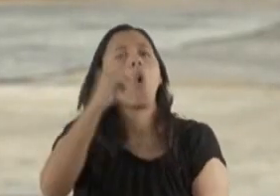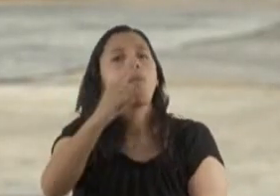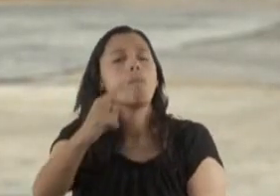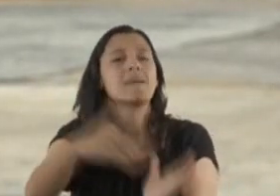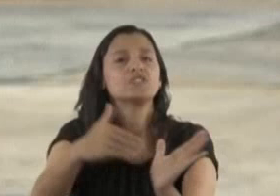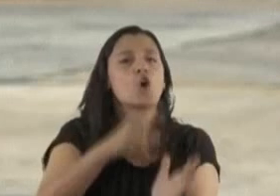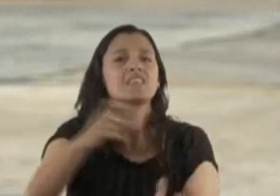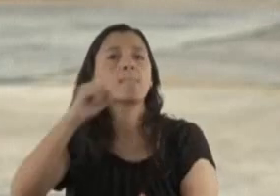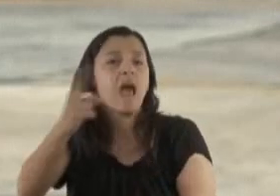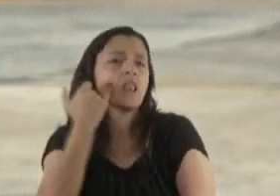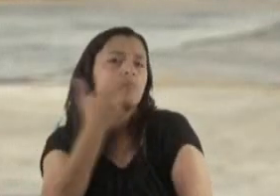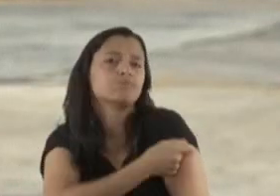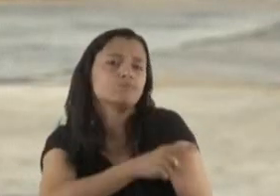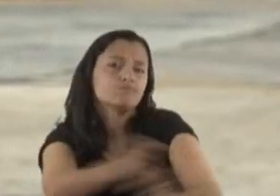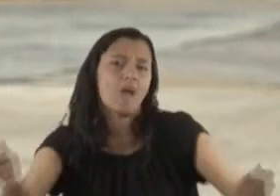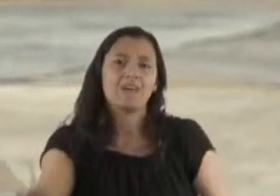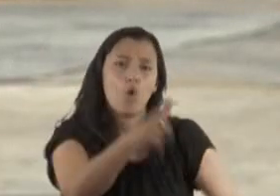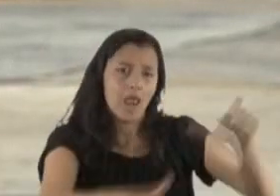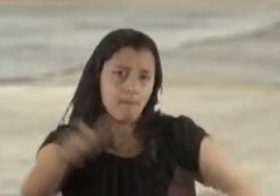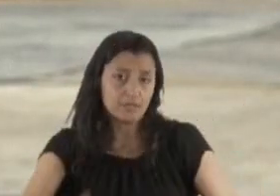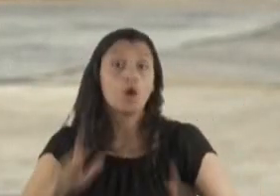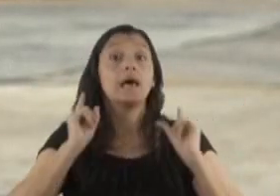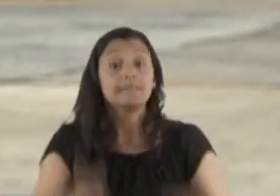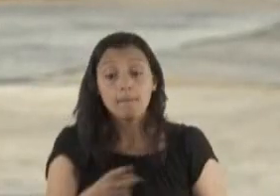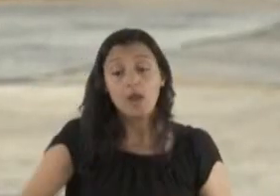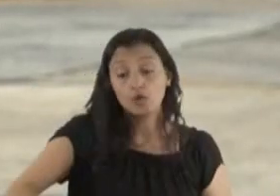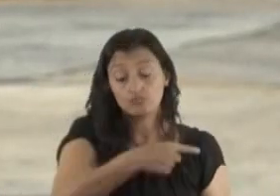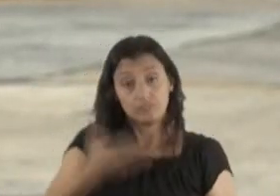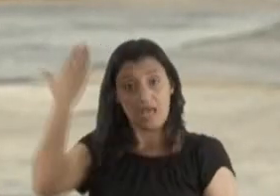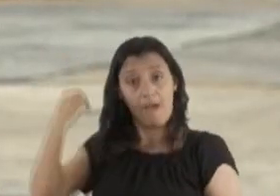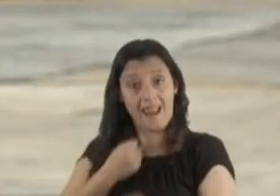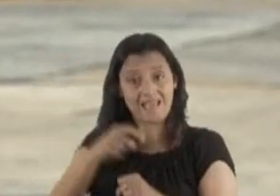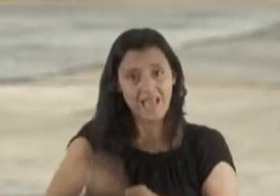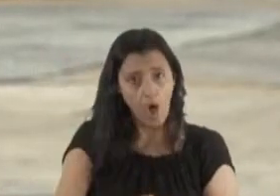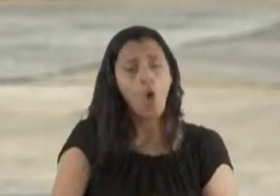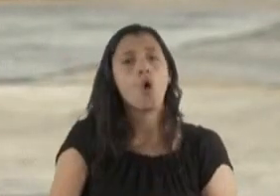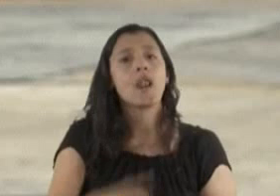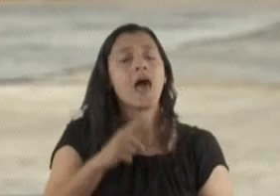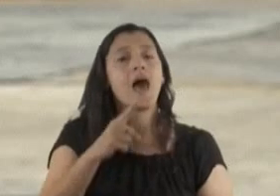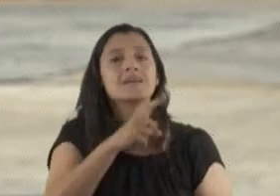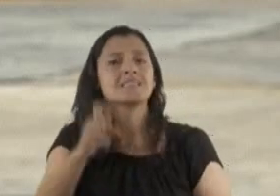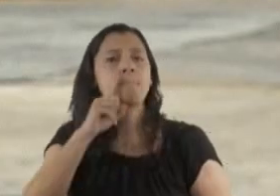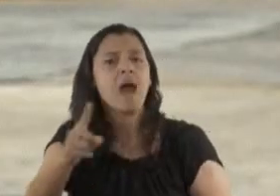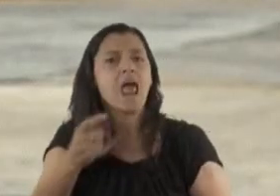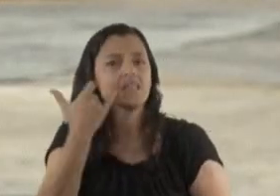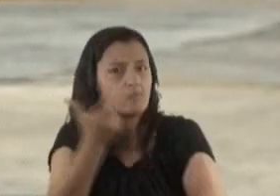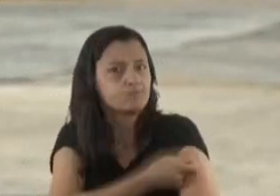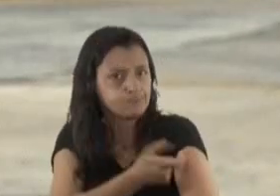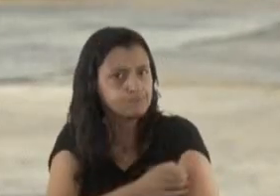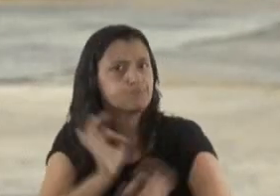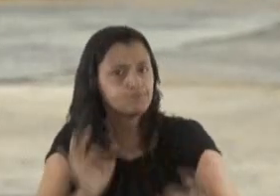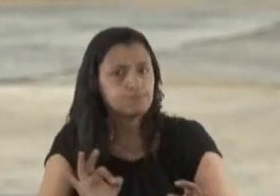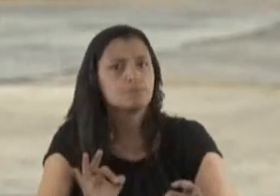terceras dosis y ya empezamos la semana pasada ya vamos más de 100 mil refuerzos con